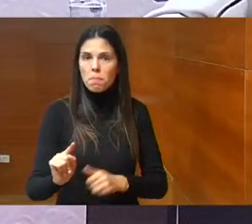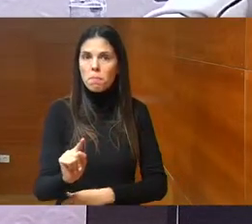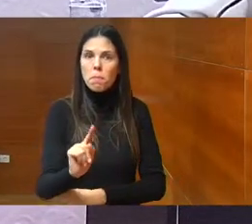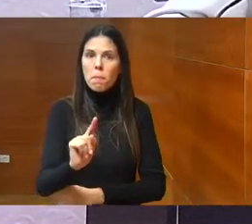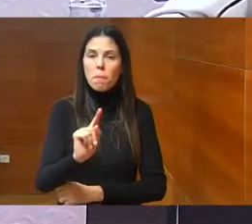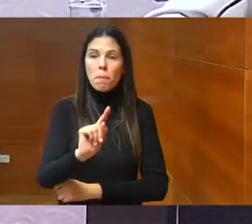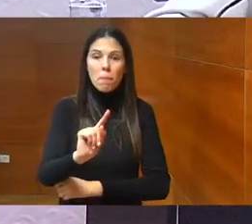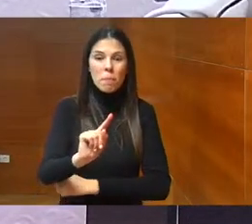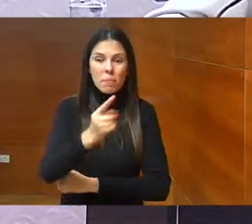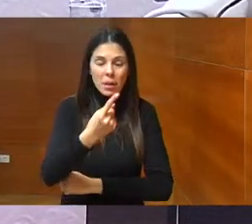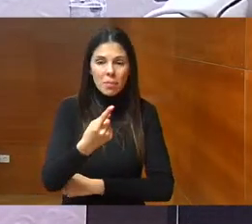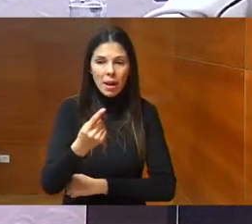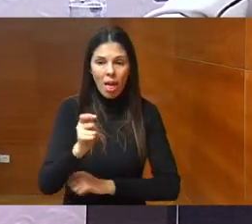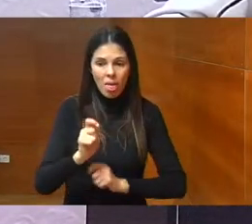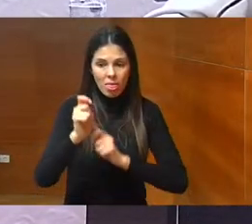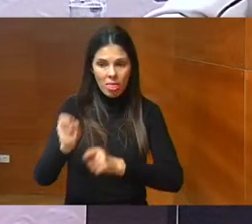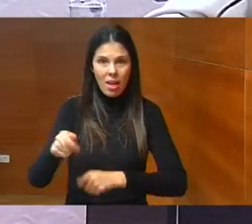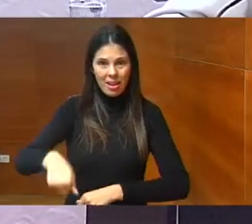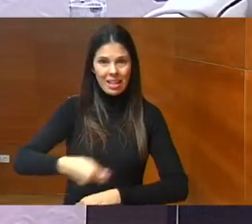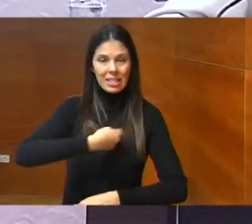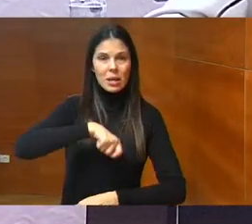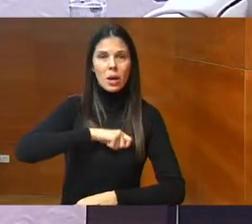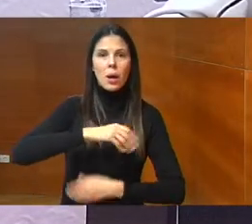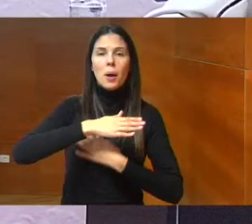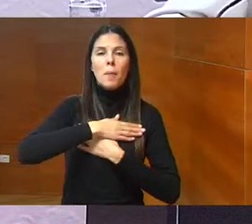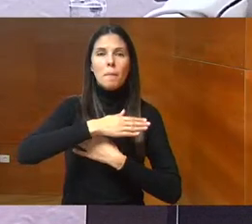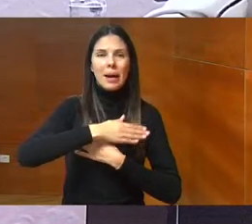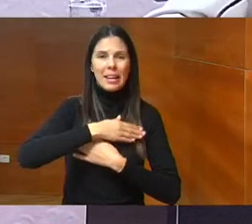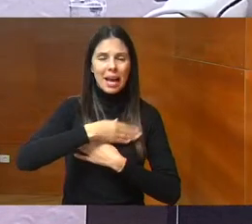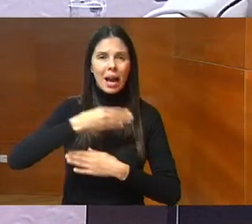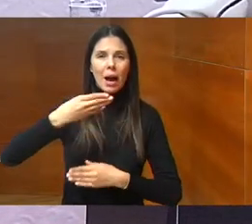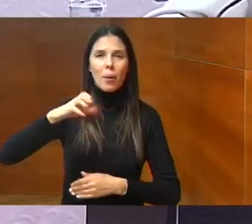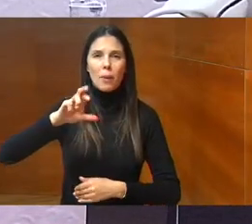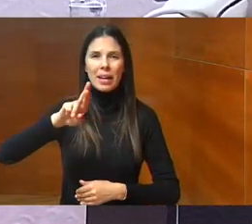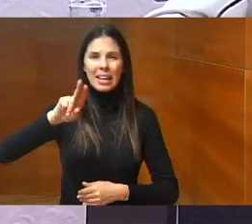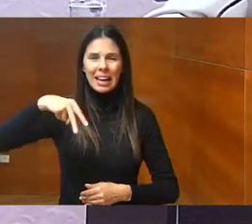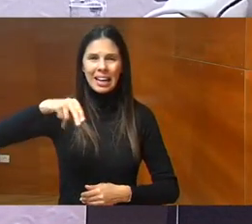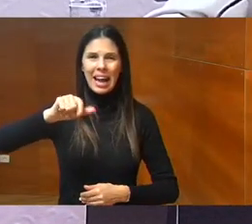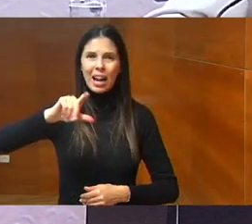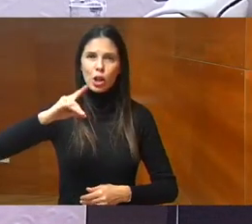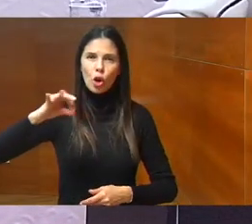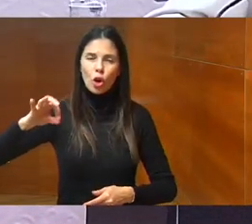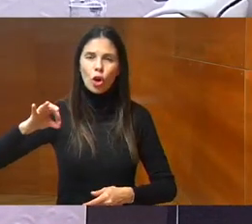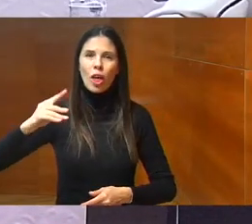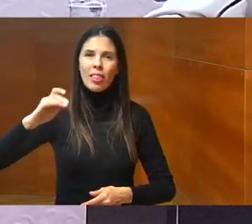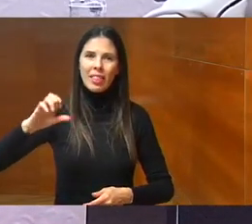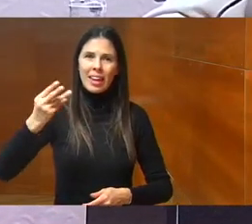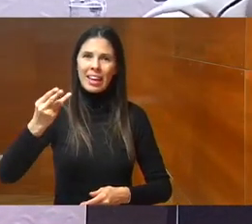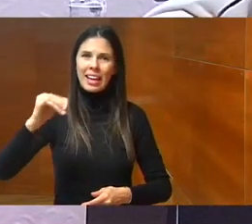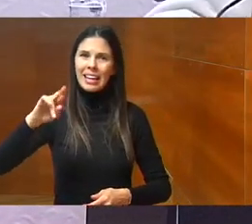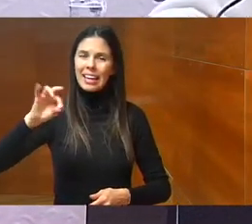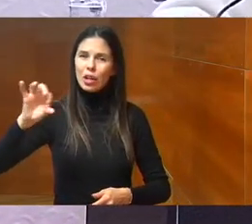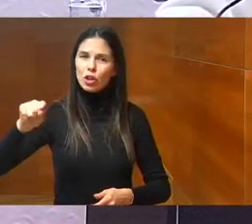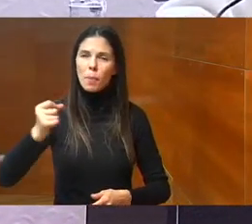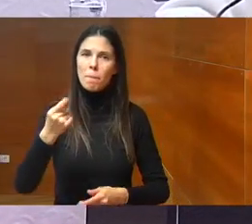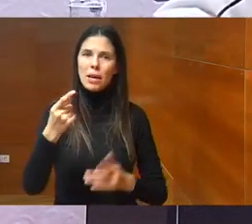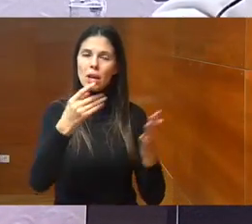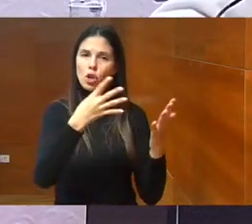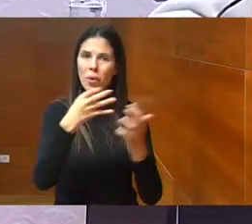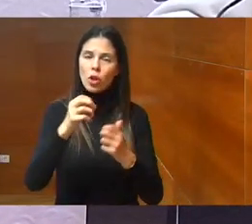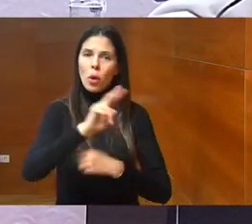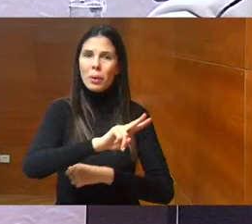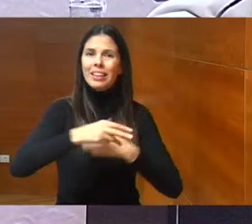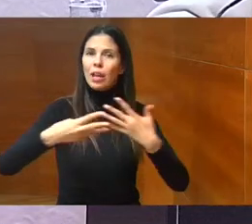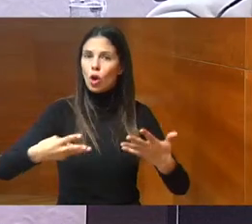obtén a licencia en España y María Bernardo de Quiroz en 1920 pero